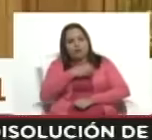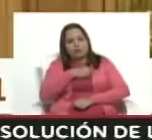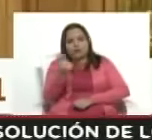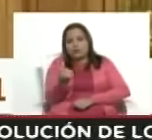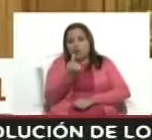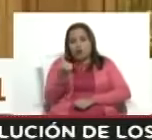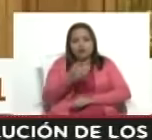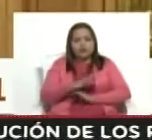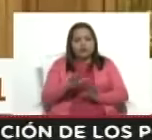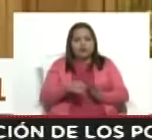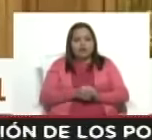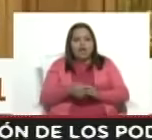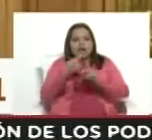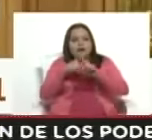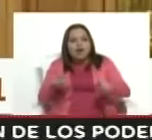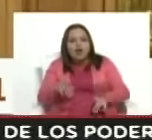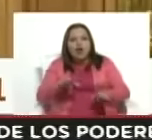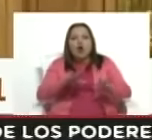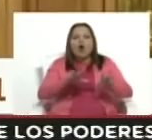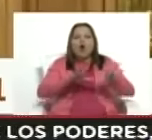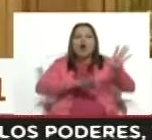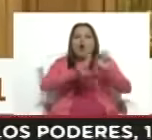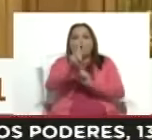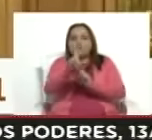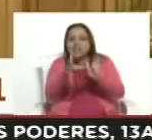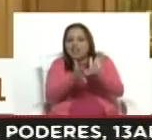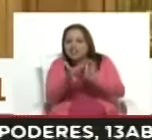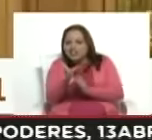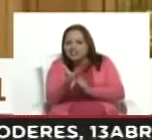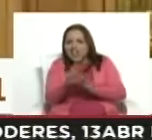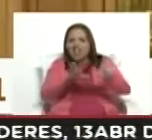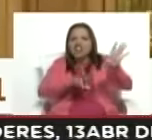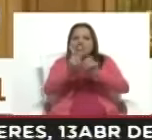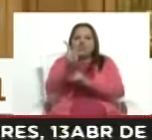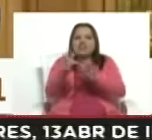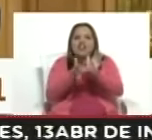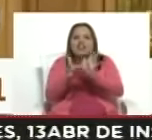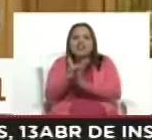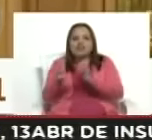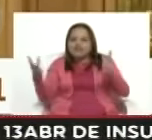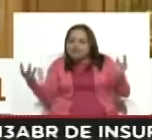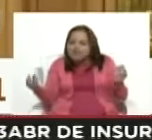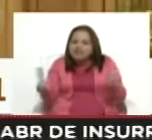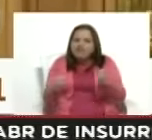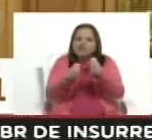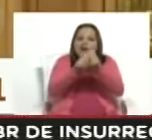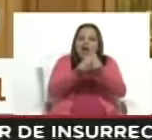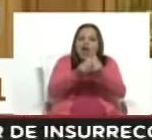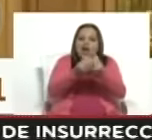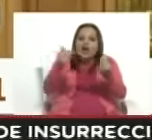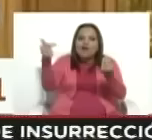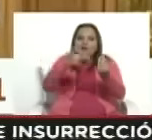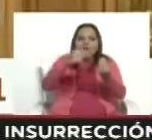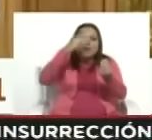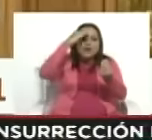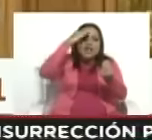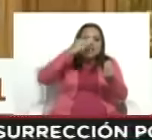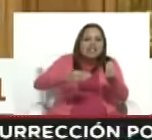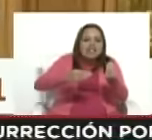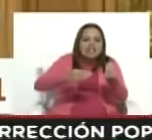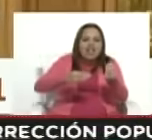Solos. Pero el 11 de abril, el 12 de abril, se conjugó la ecuación perfecta.